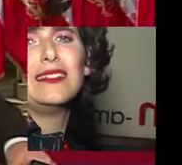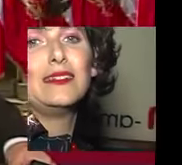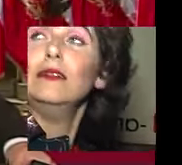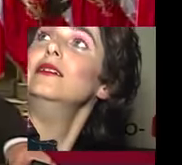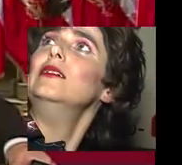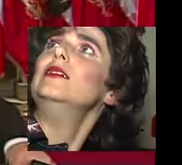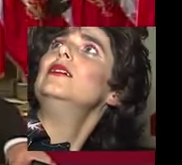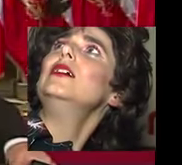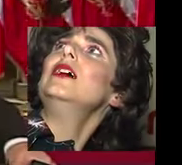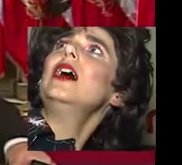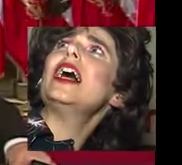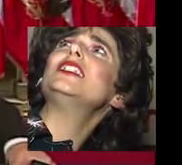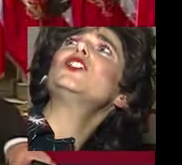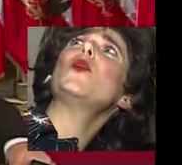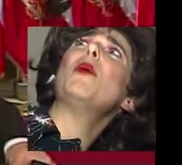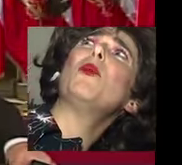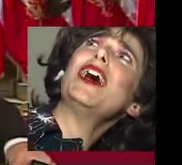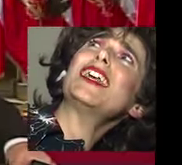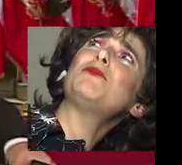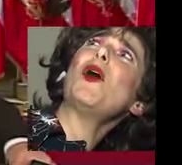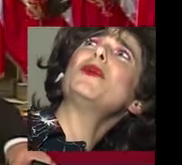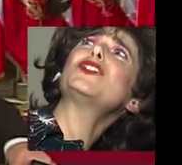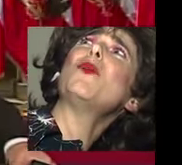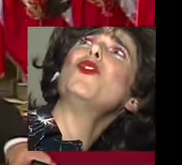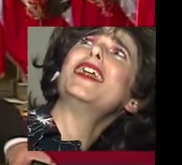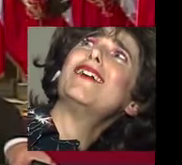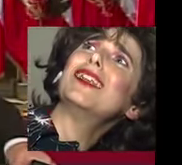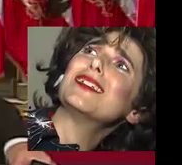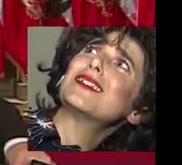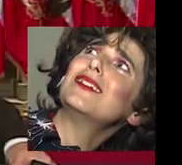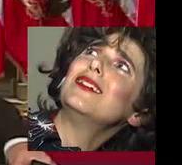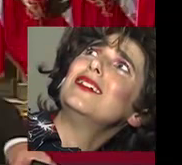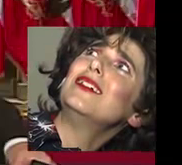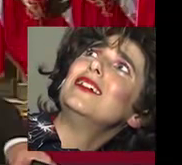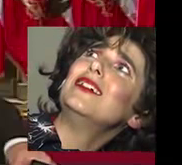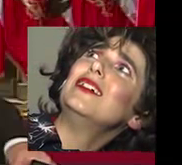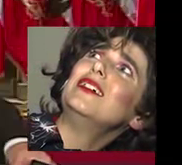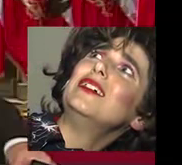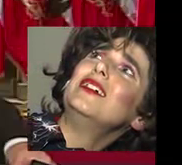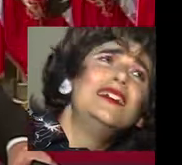más vulnerables. ¿Has dicho populares, pobres o vulnerables?